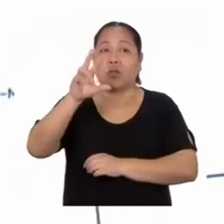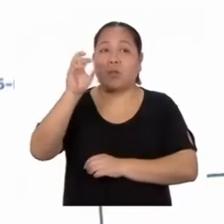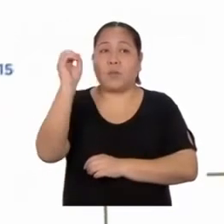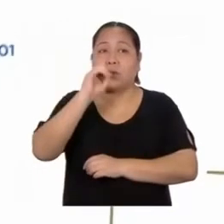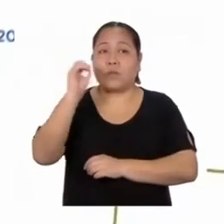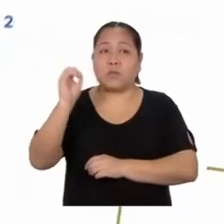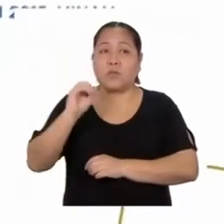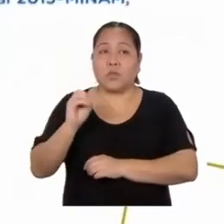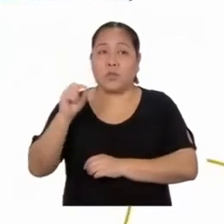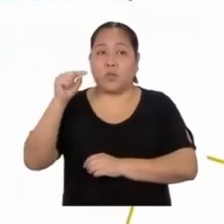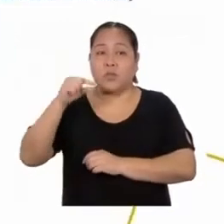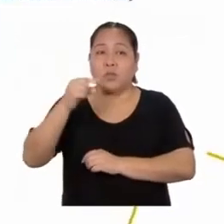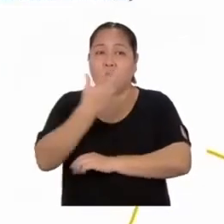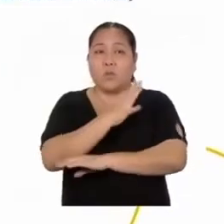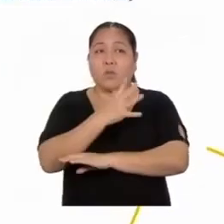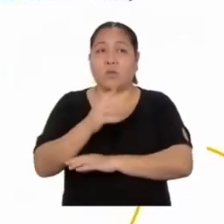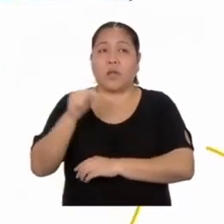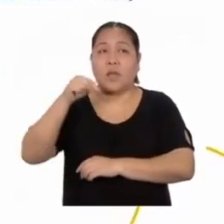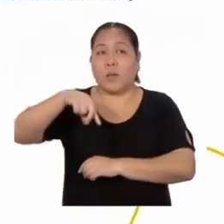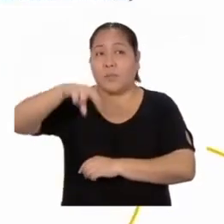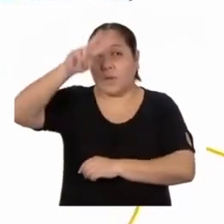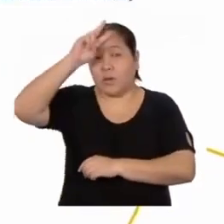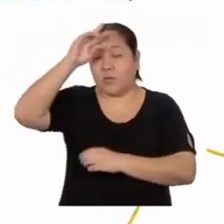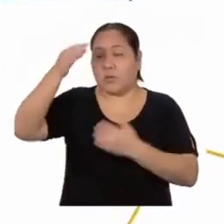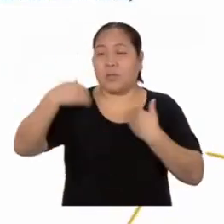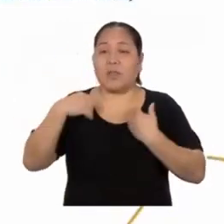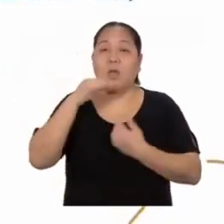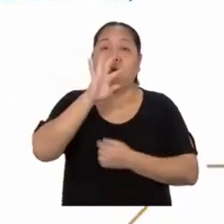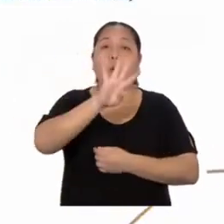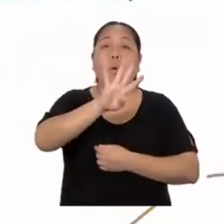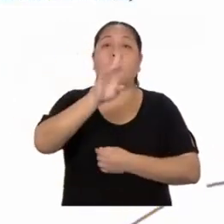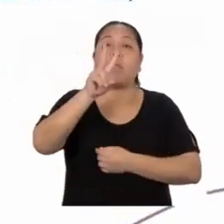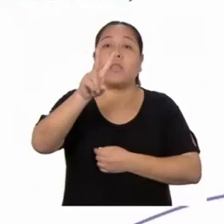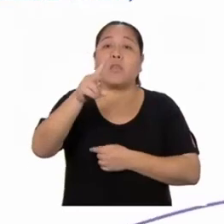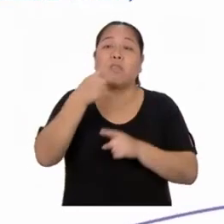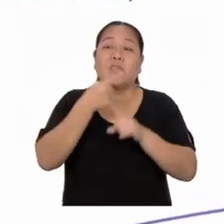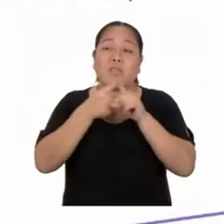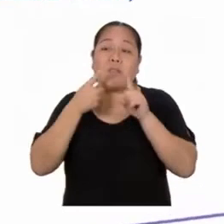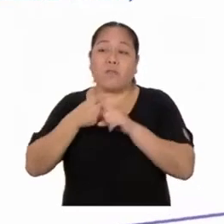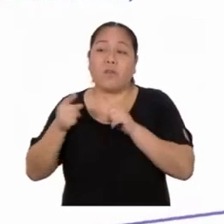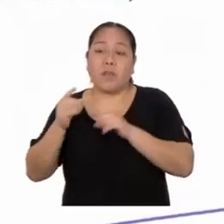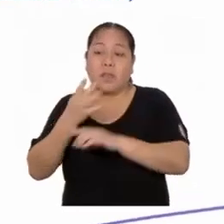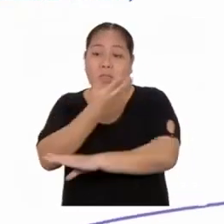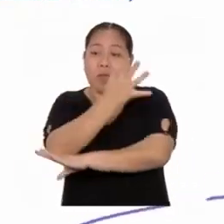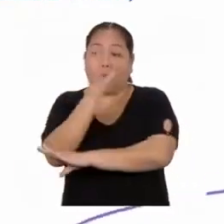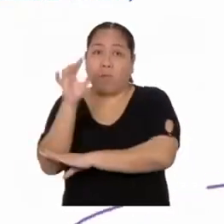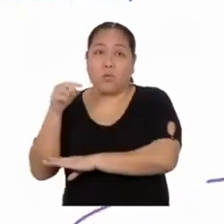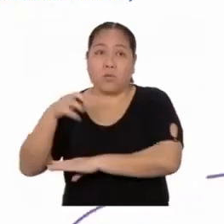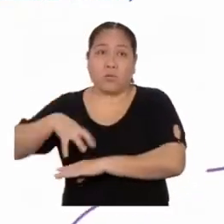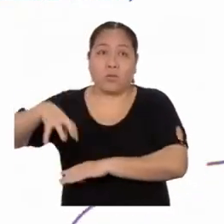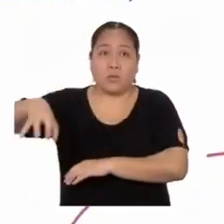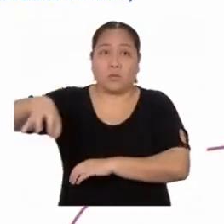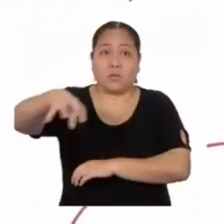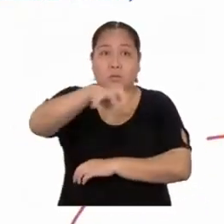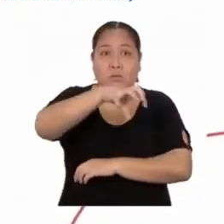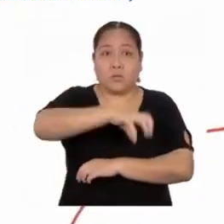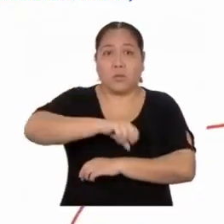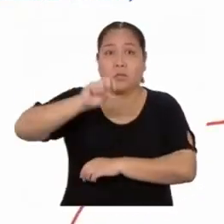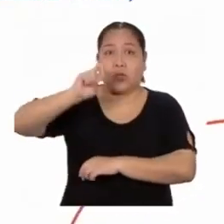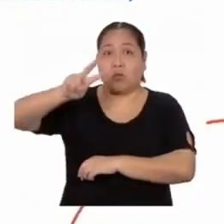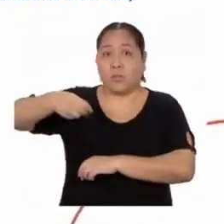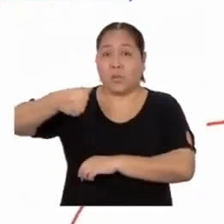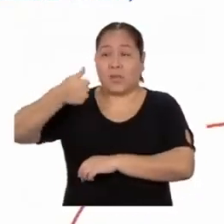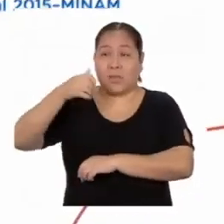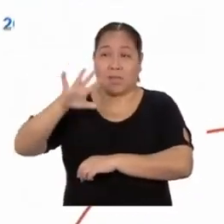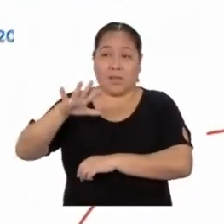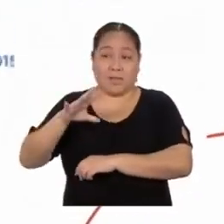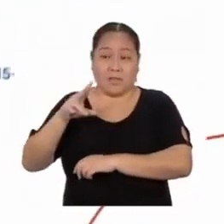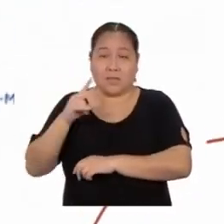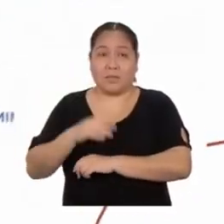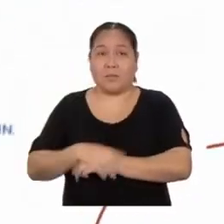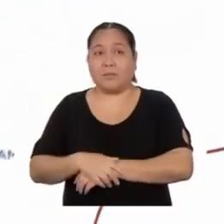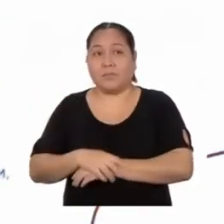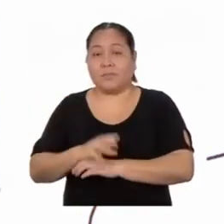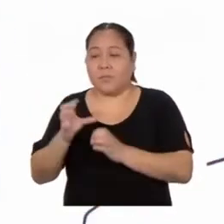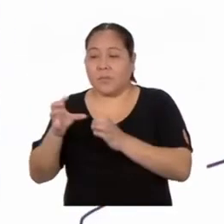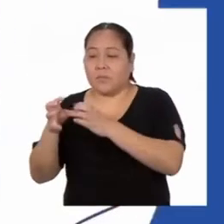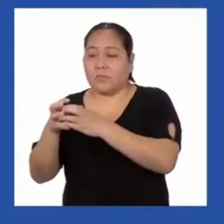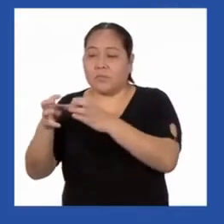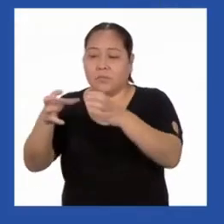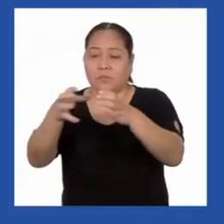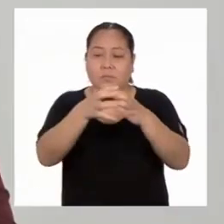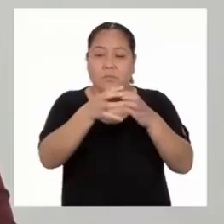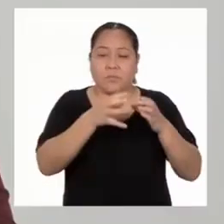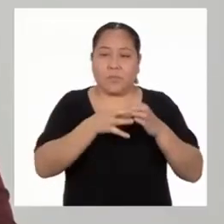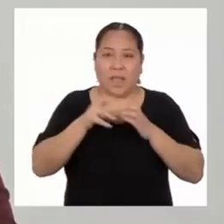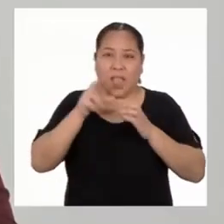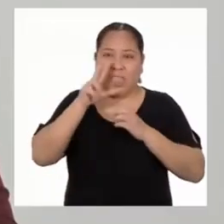El Perú tiene 42 tipos de bosques según el mapa de cobertura vegetal 2015 MINAM, agrupados en 3